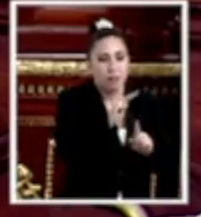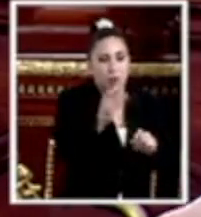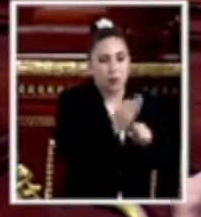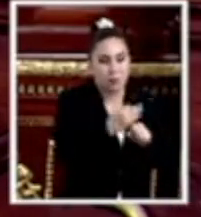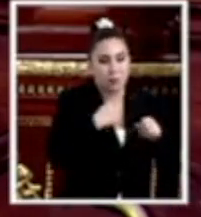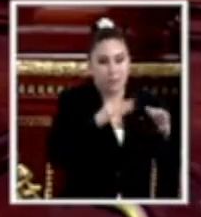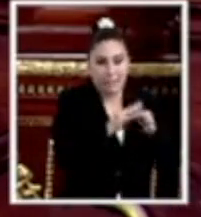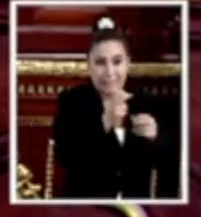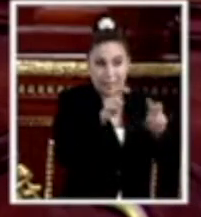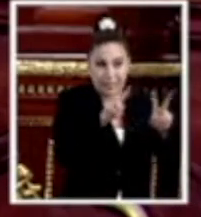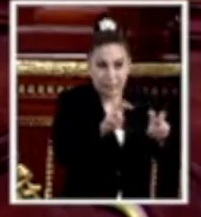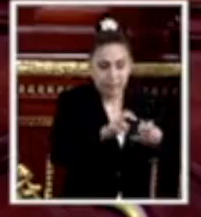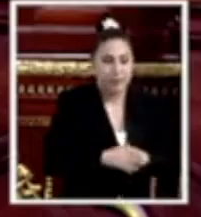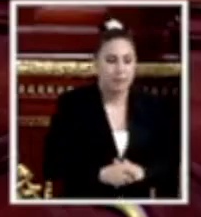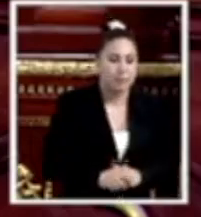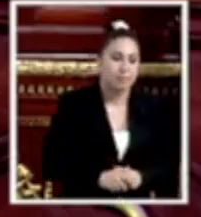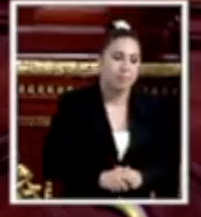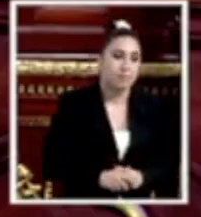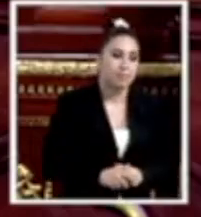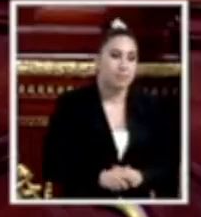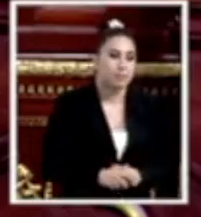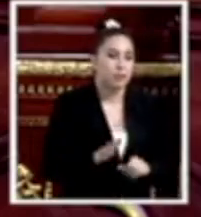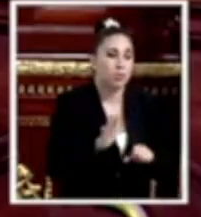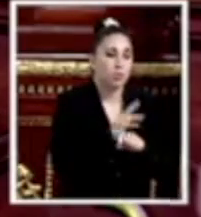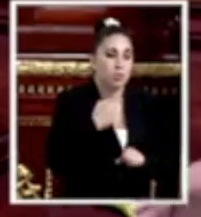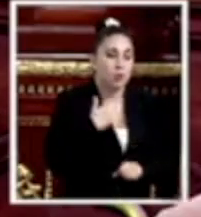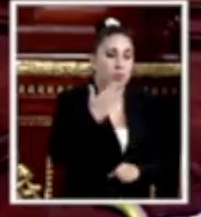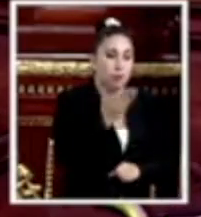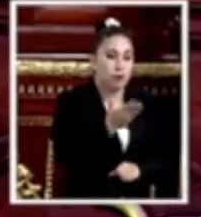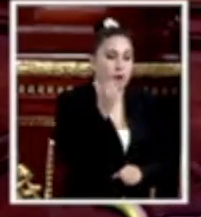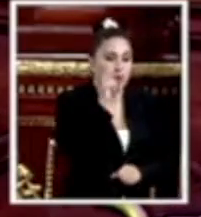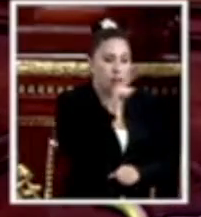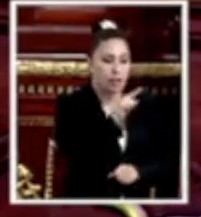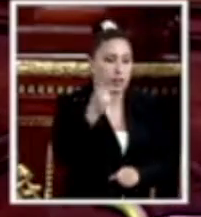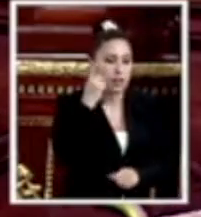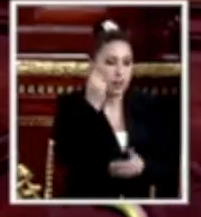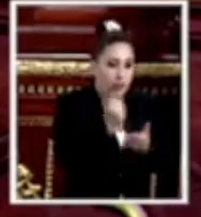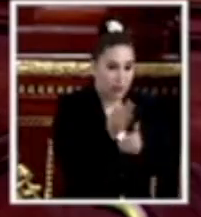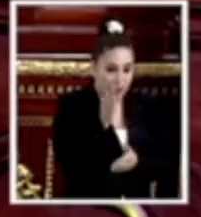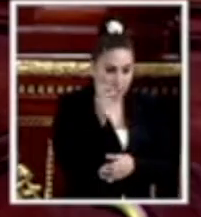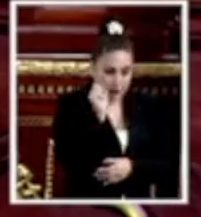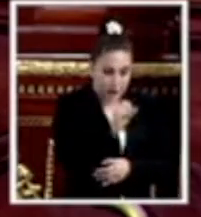ocupa. Por ello, solicito a este pleno votar a favor